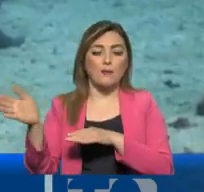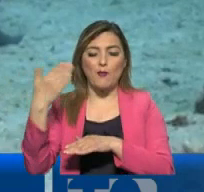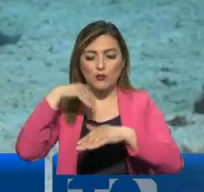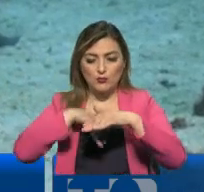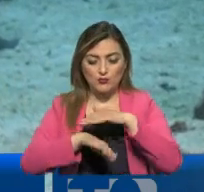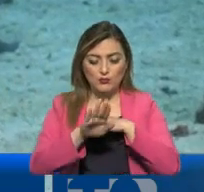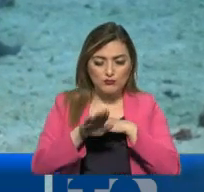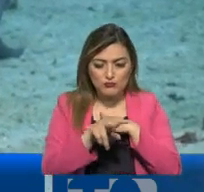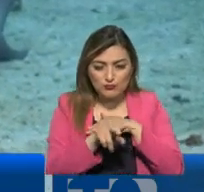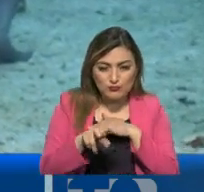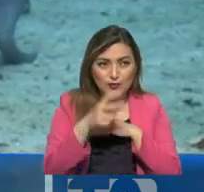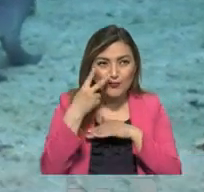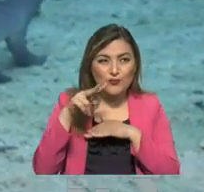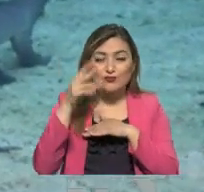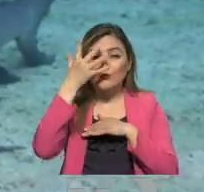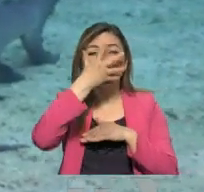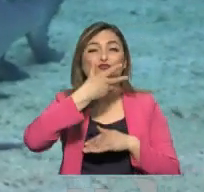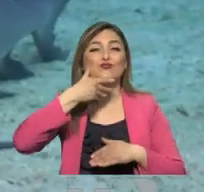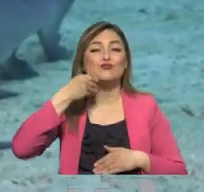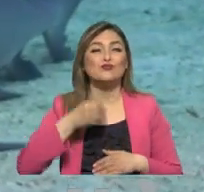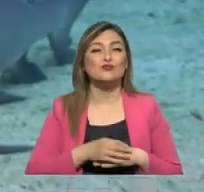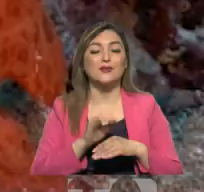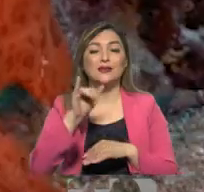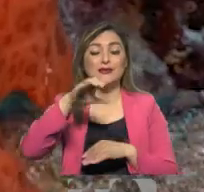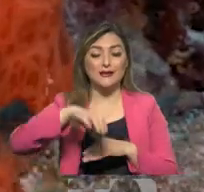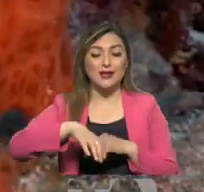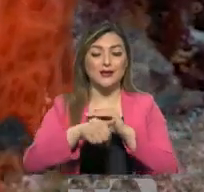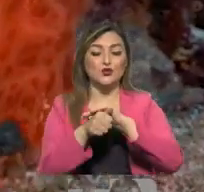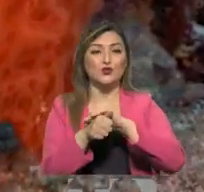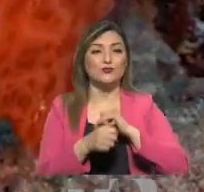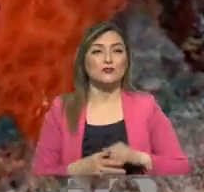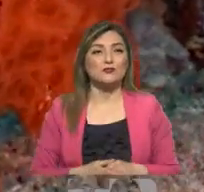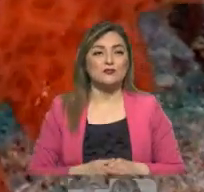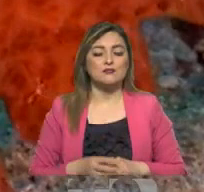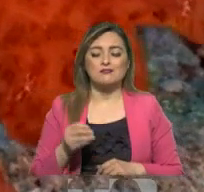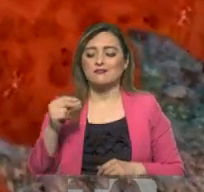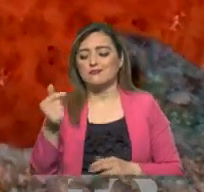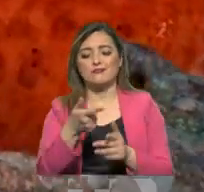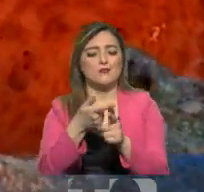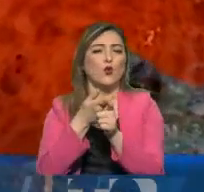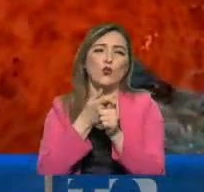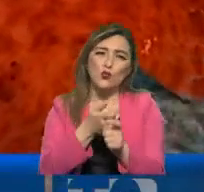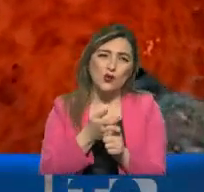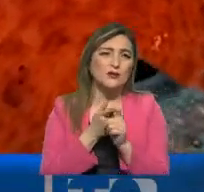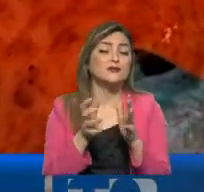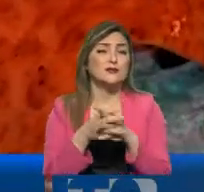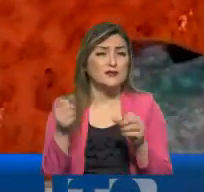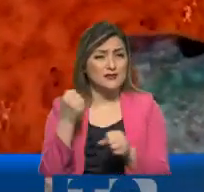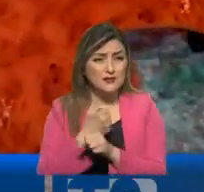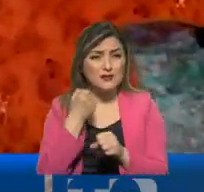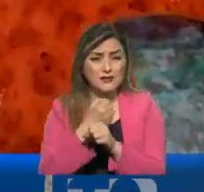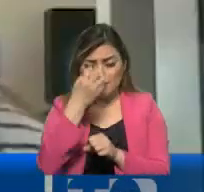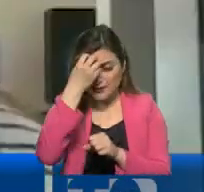realmente deja en turismo de buceo en nuestras Islas Galápagos. Urge tomar acciones entonces. Trabajar en